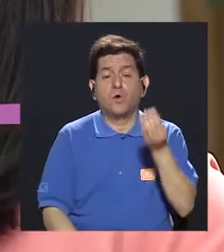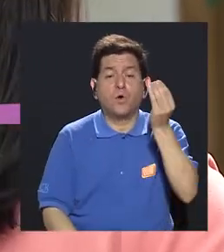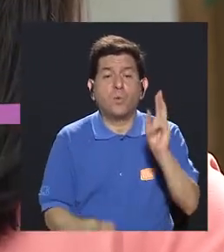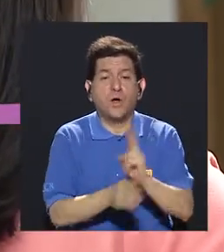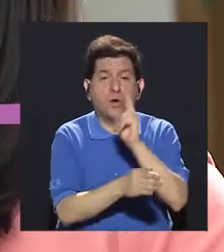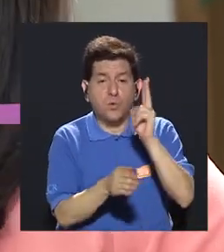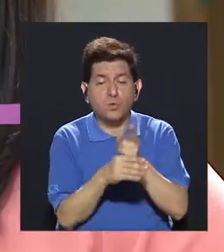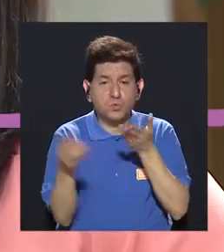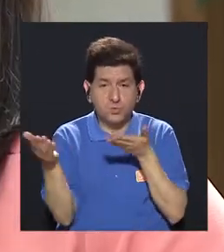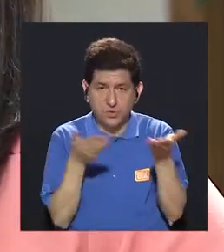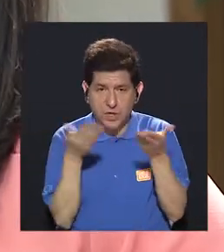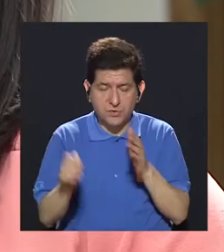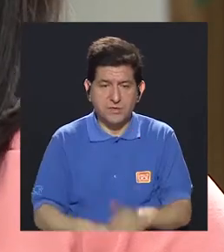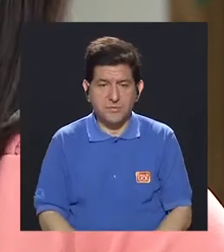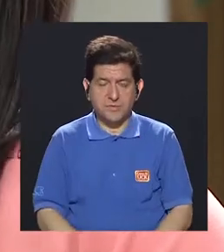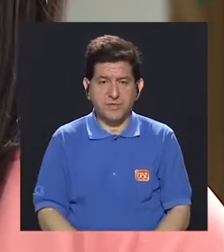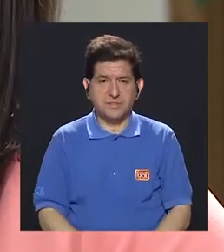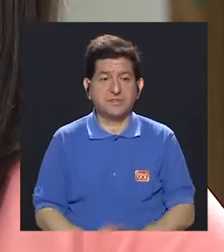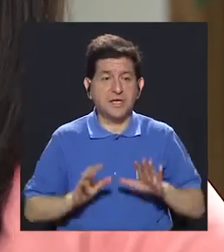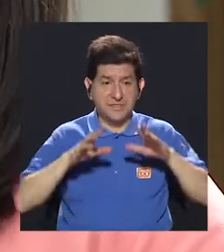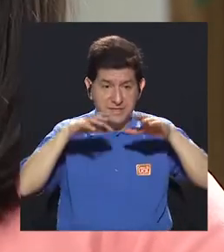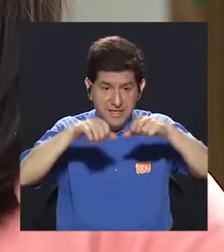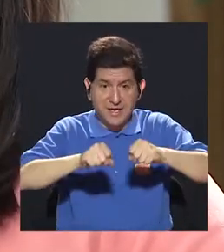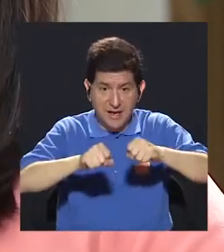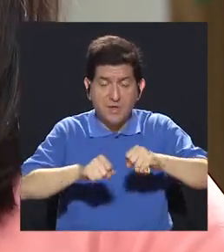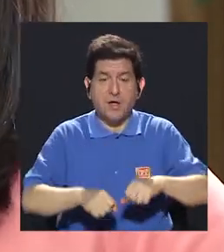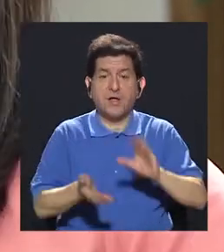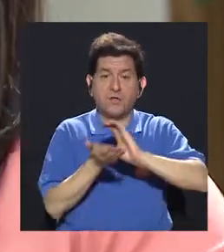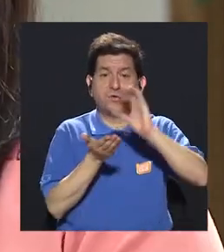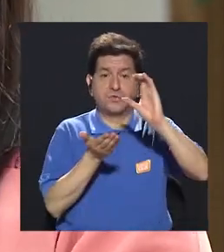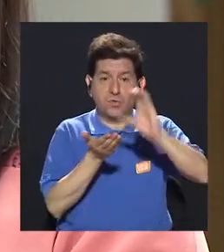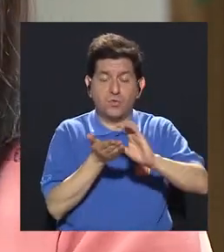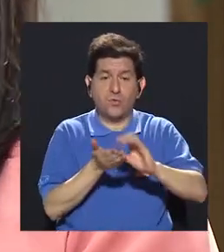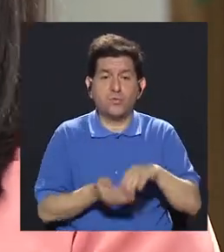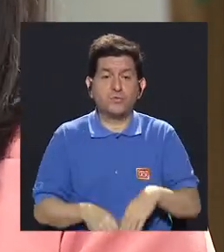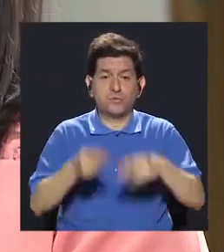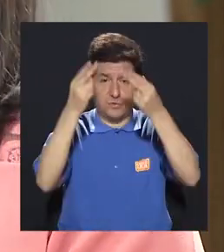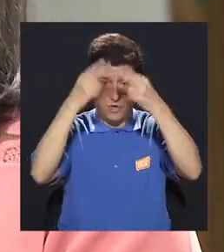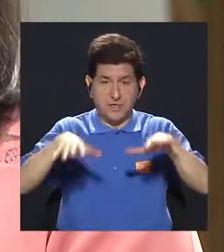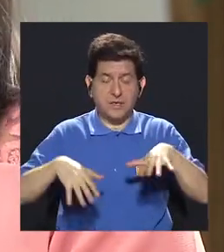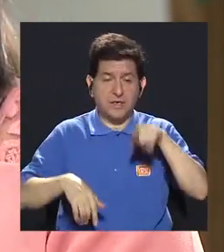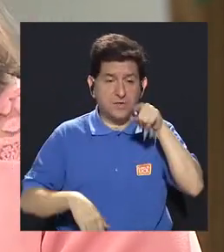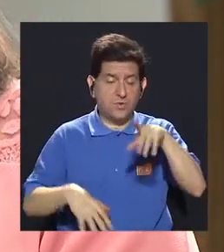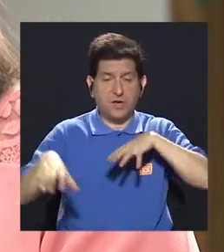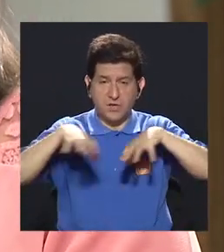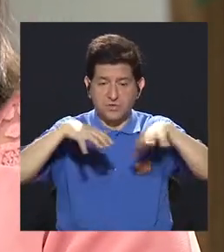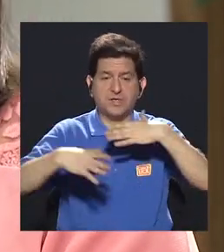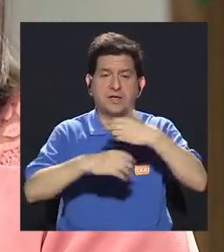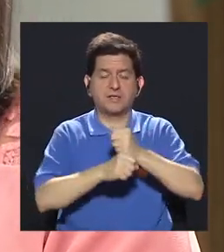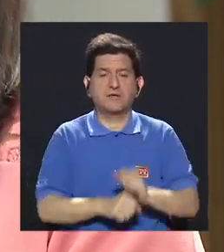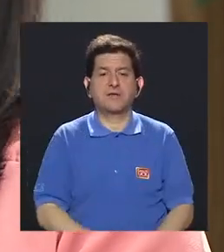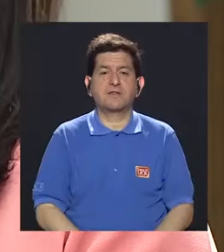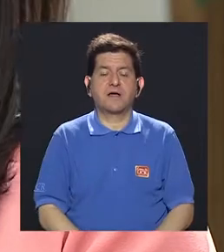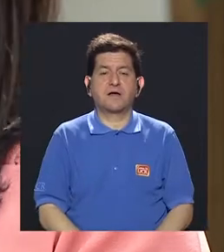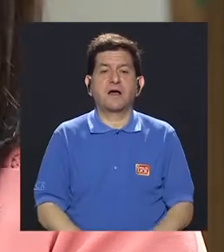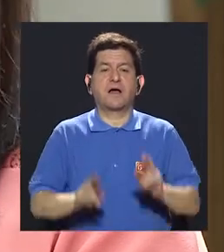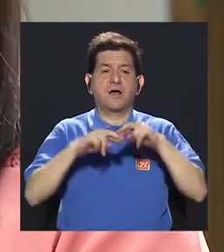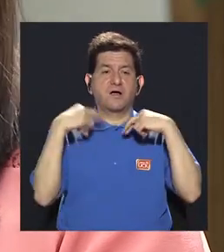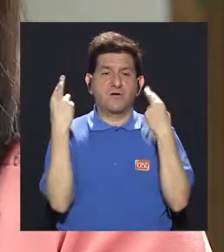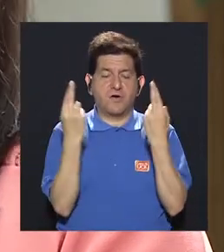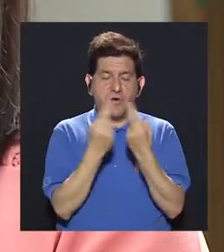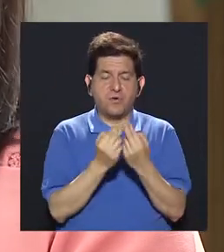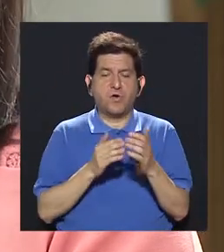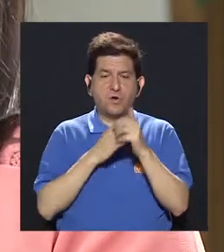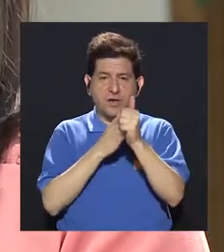chicos utilizan los servicios, se gradúan de cursos en línea y están institucionalizados, hacemos actividades con ellos, ¿verdad? Hacemos encuentros de